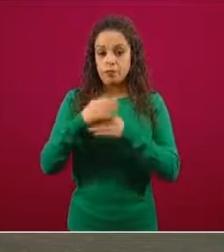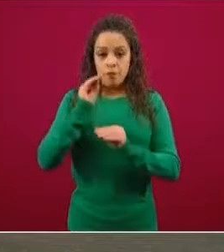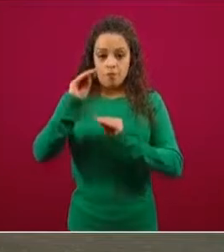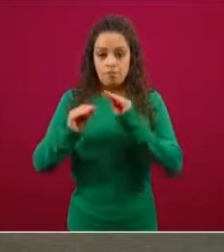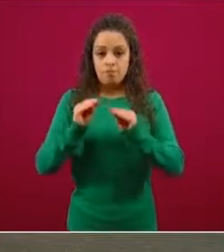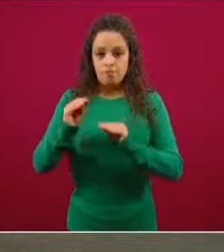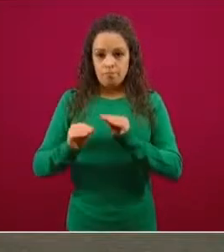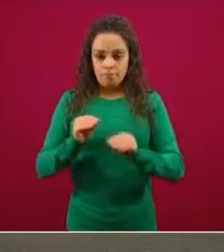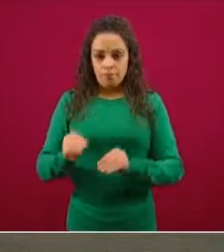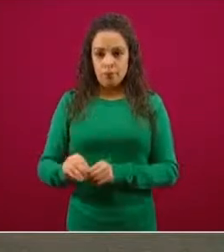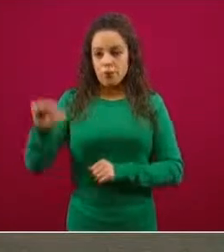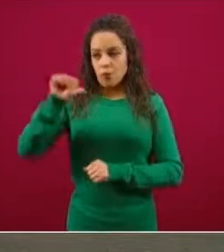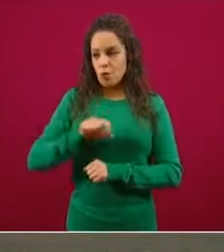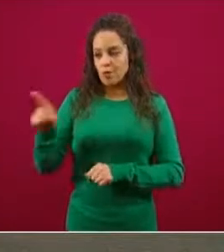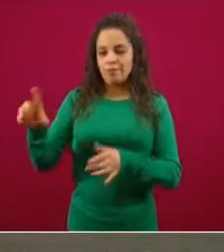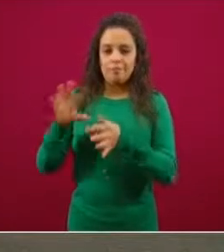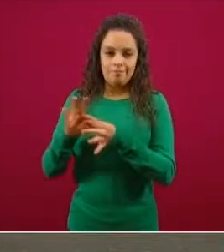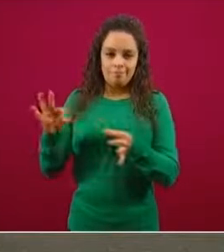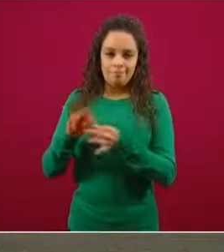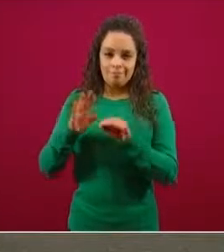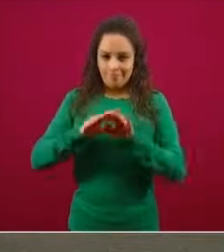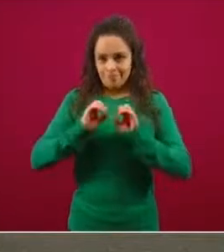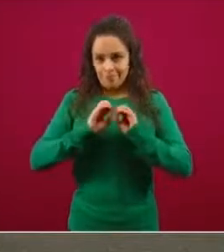que hoy se comentará. La siguiente.